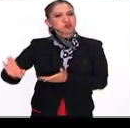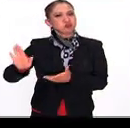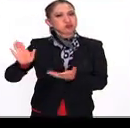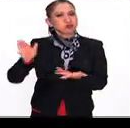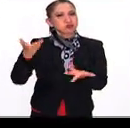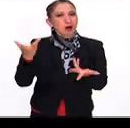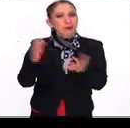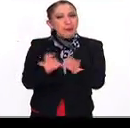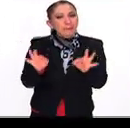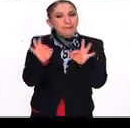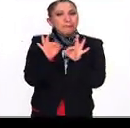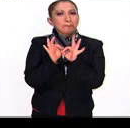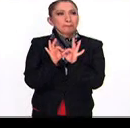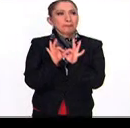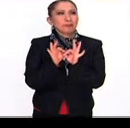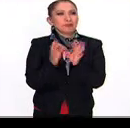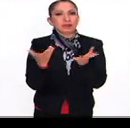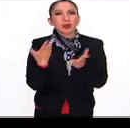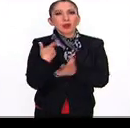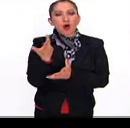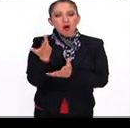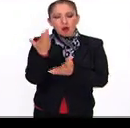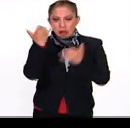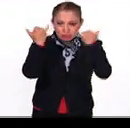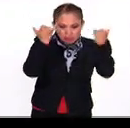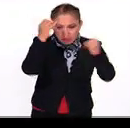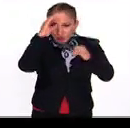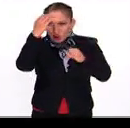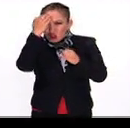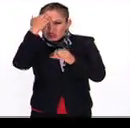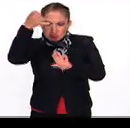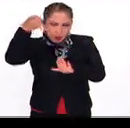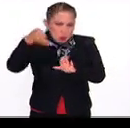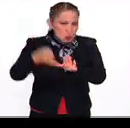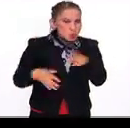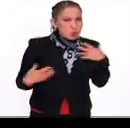una importante erudición, un conocimiento